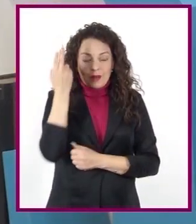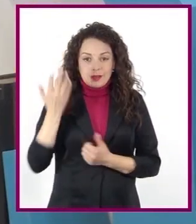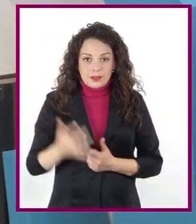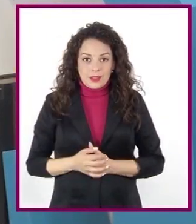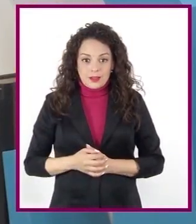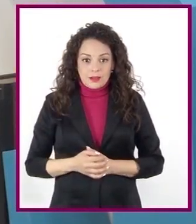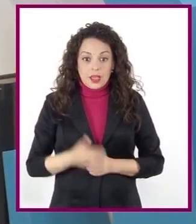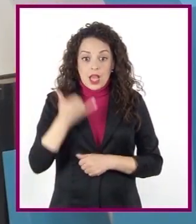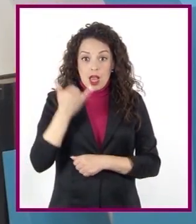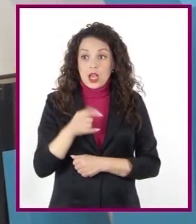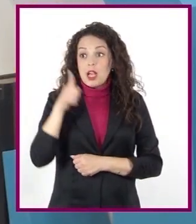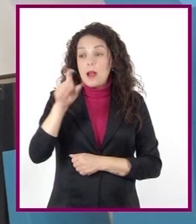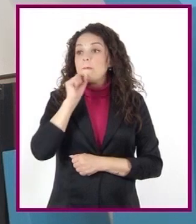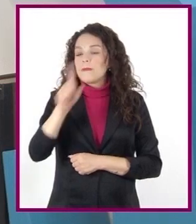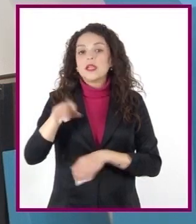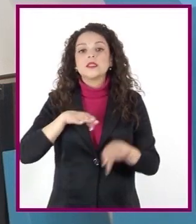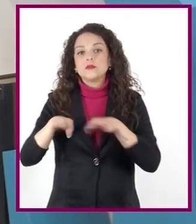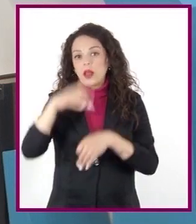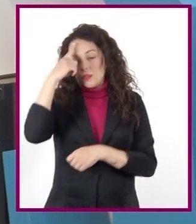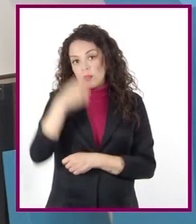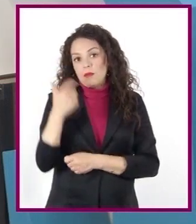genera sus propios ingresos.